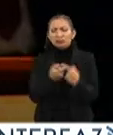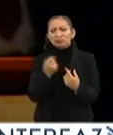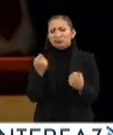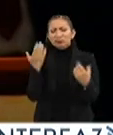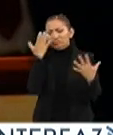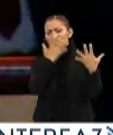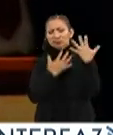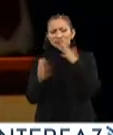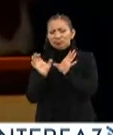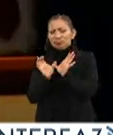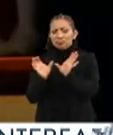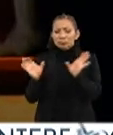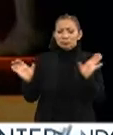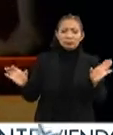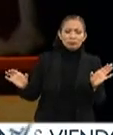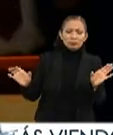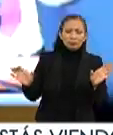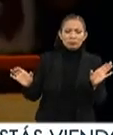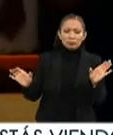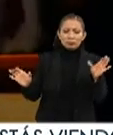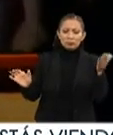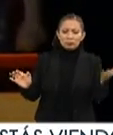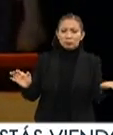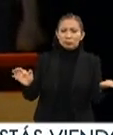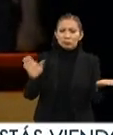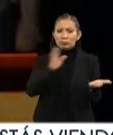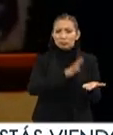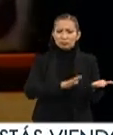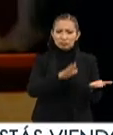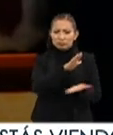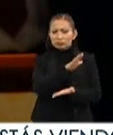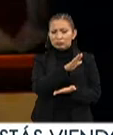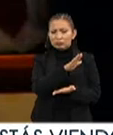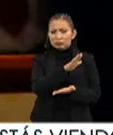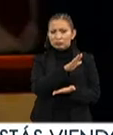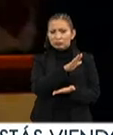malentendida separación entre